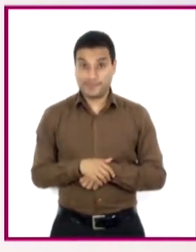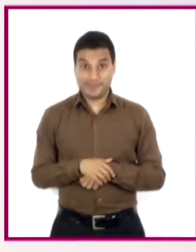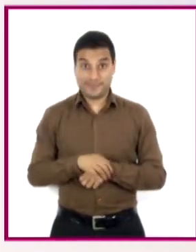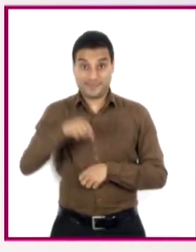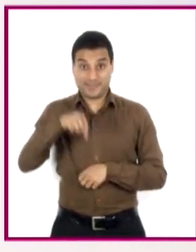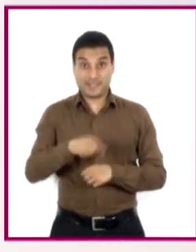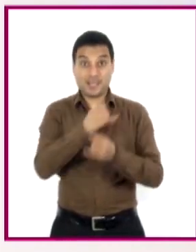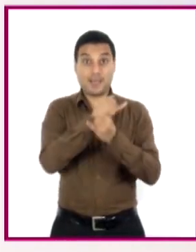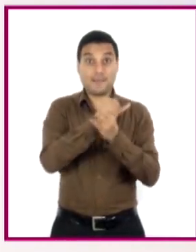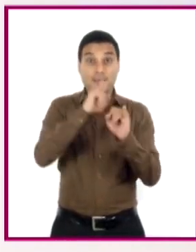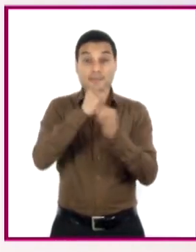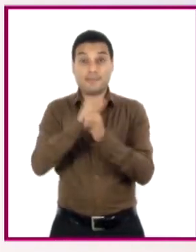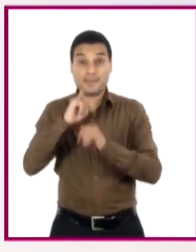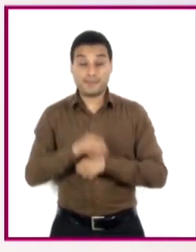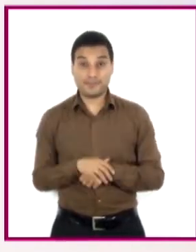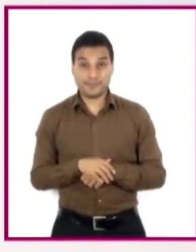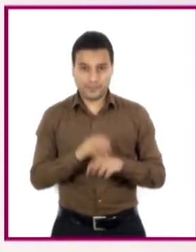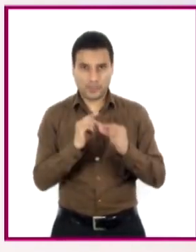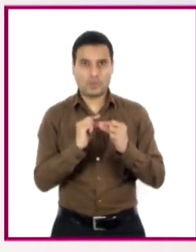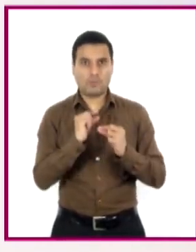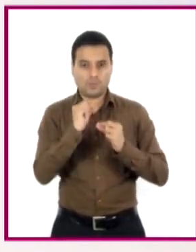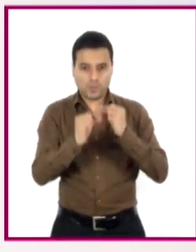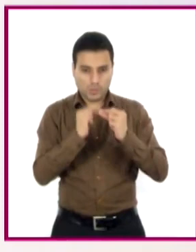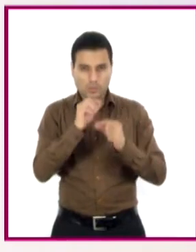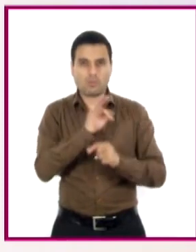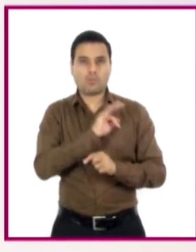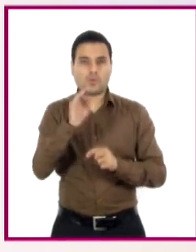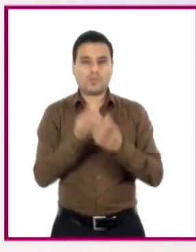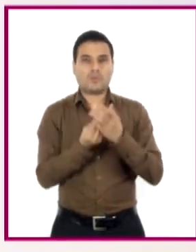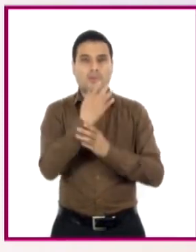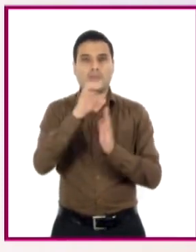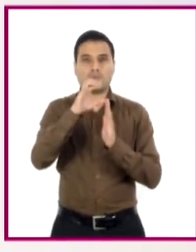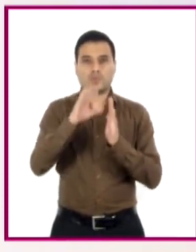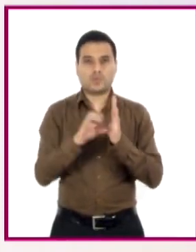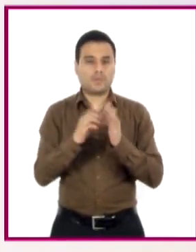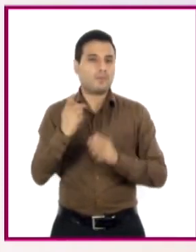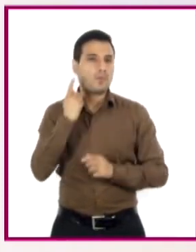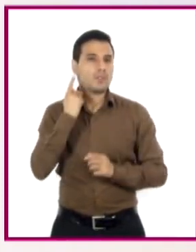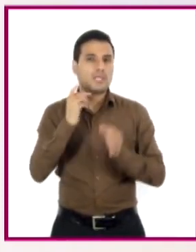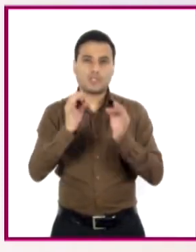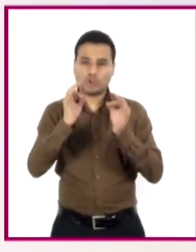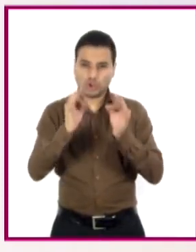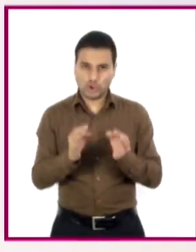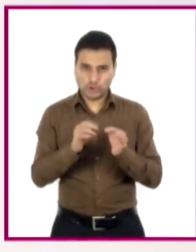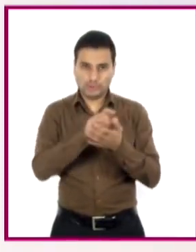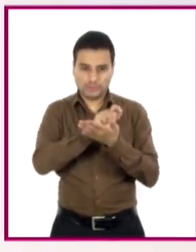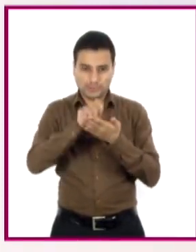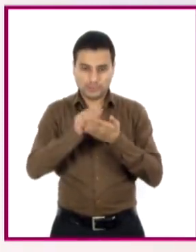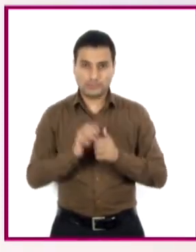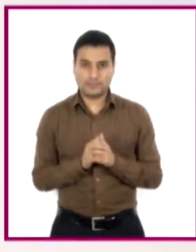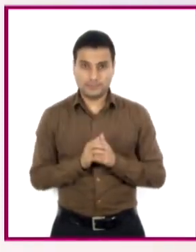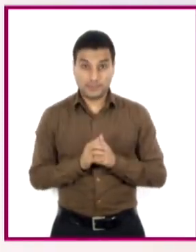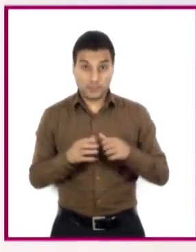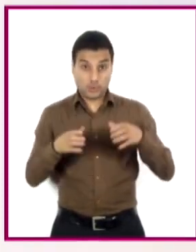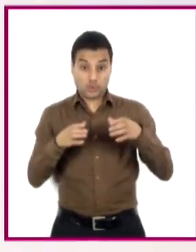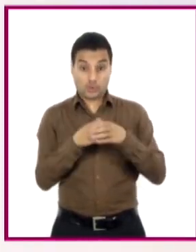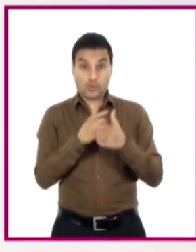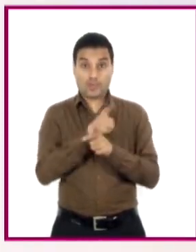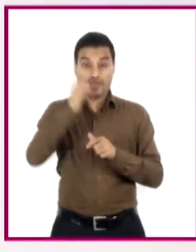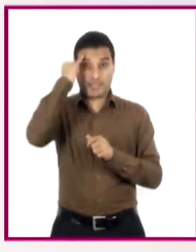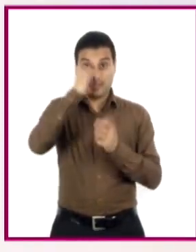de Iberoamérica impulsaron la redacción de constituciones políticas, por lo que las ideas del pensamiento liberal